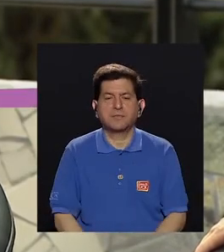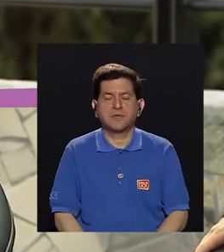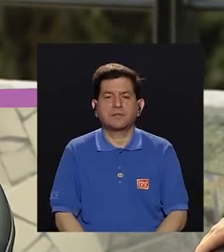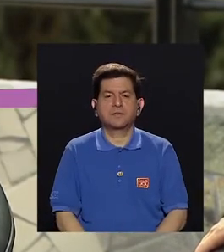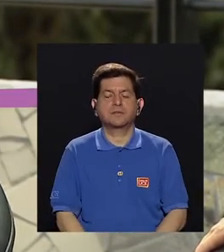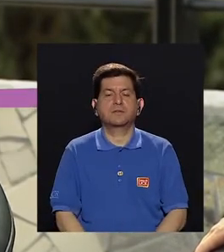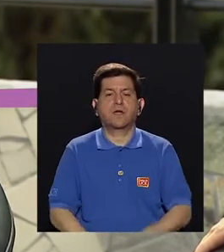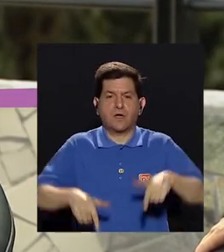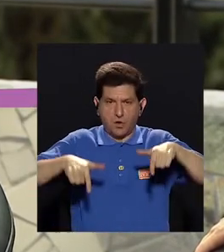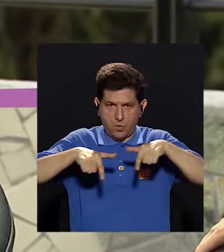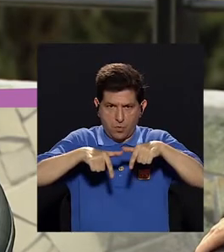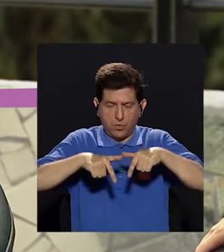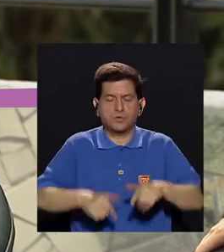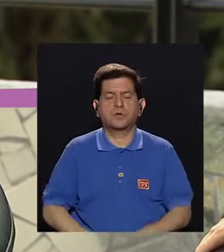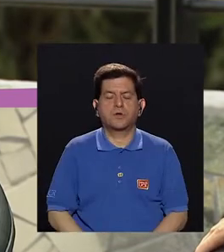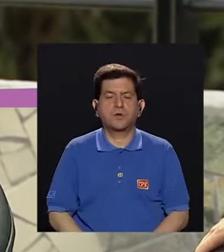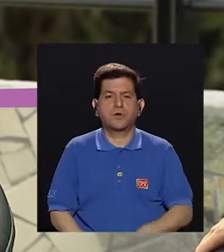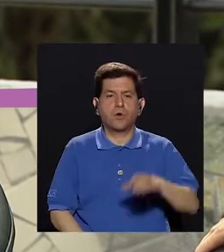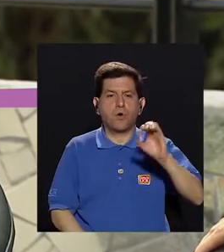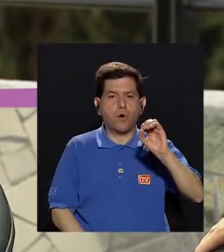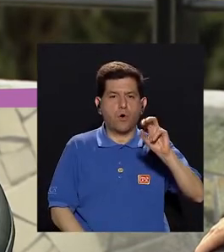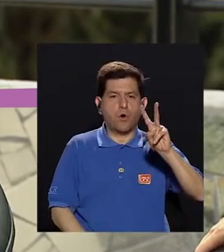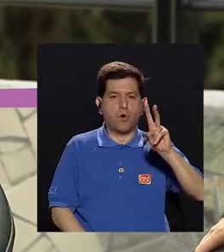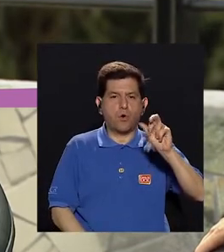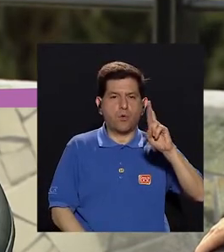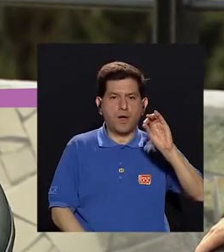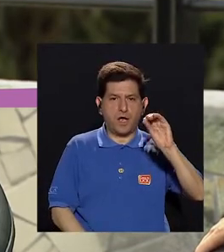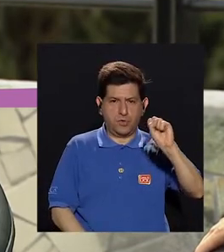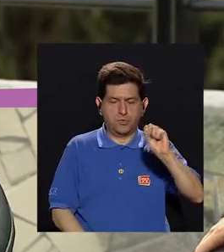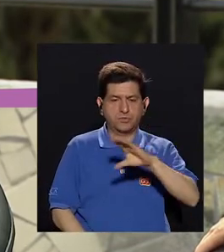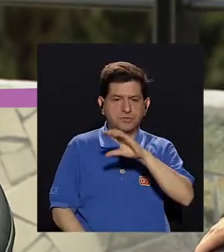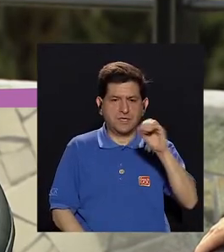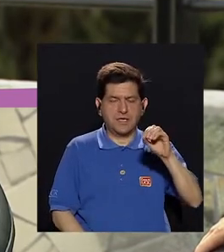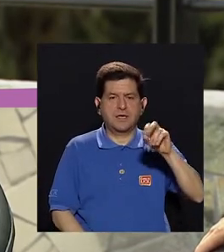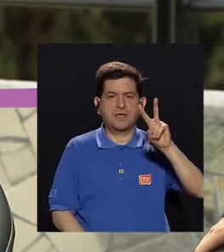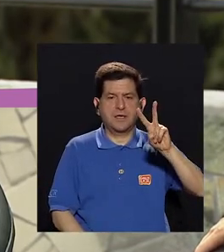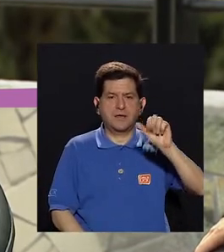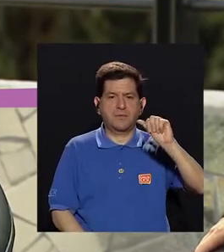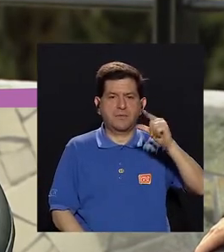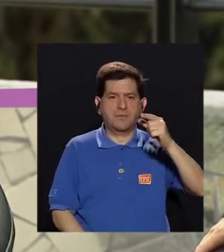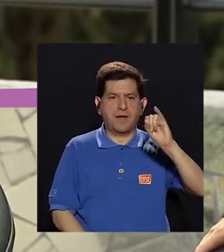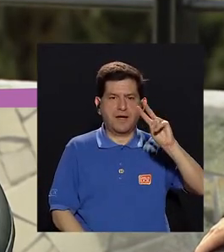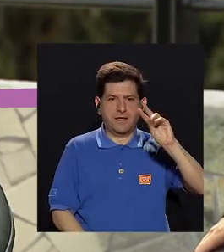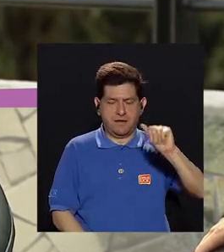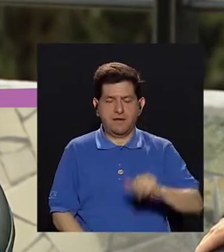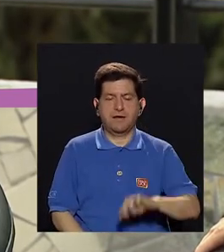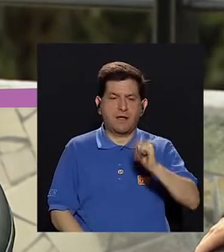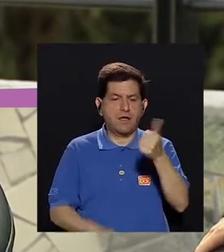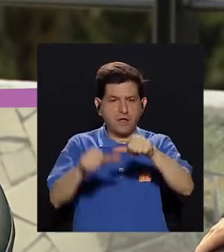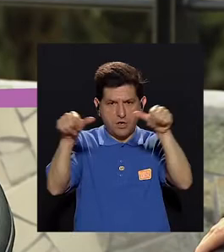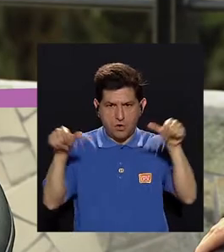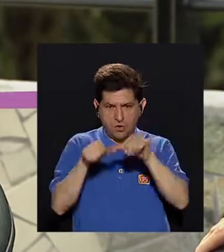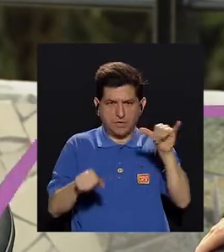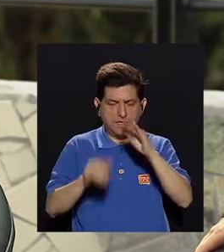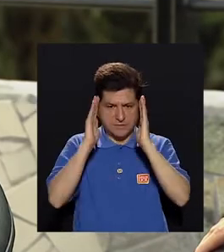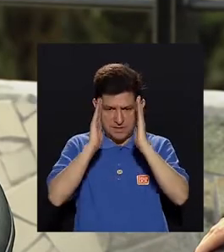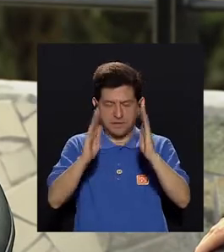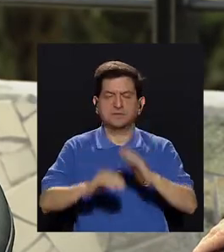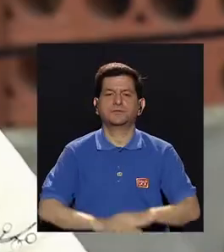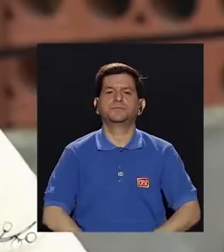del útero, de los ovarios, de la vagina. Y pues bueno, vamos a centrarnos en eso. Pero el autocuidado debería extenderse a otras áreas